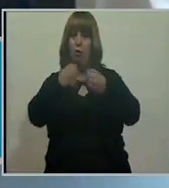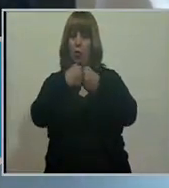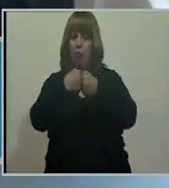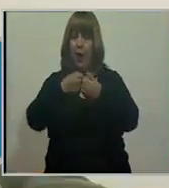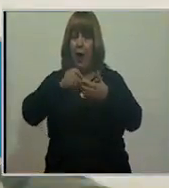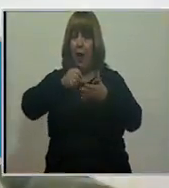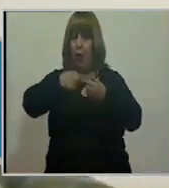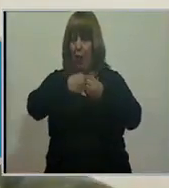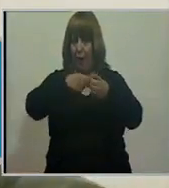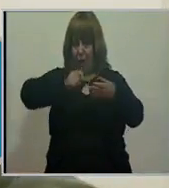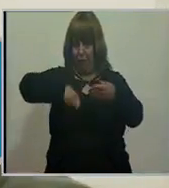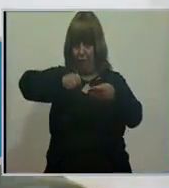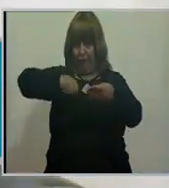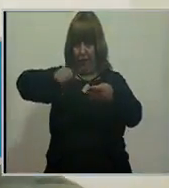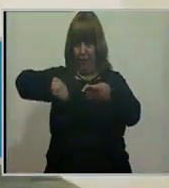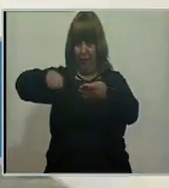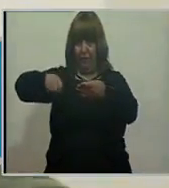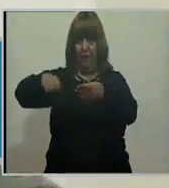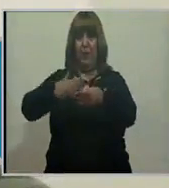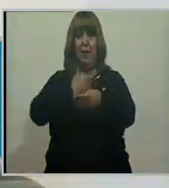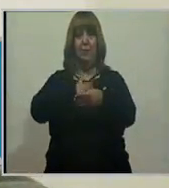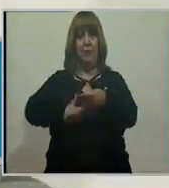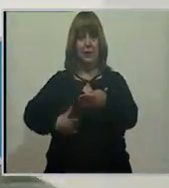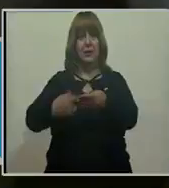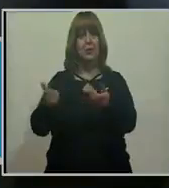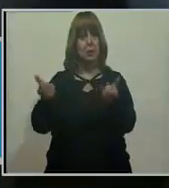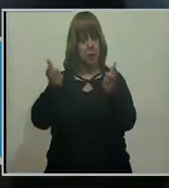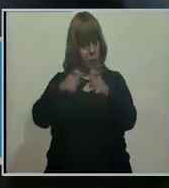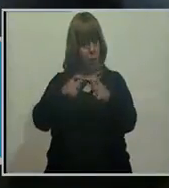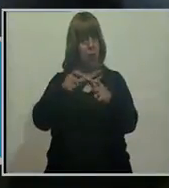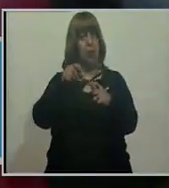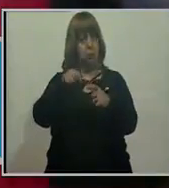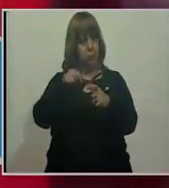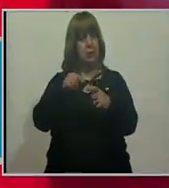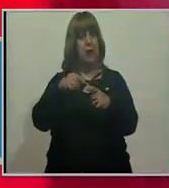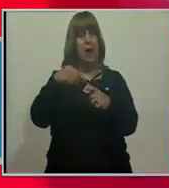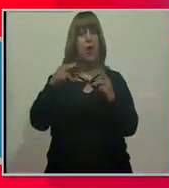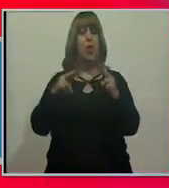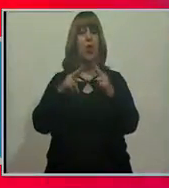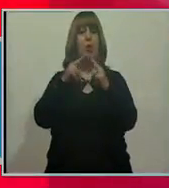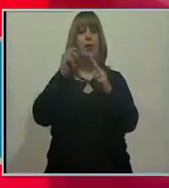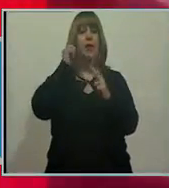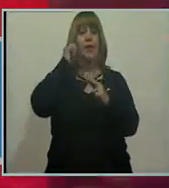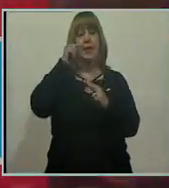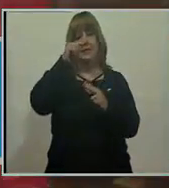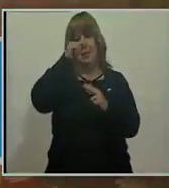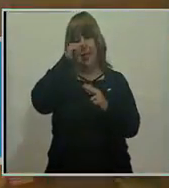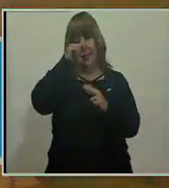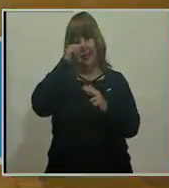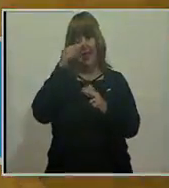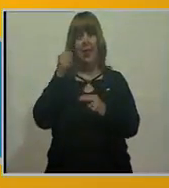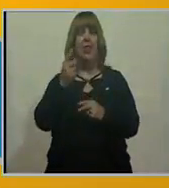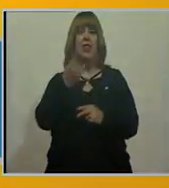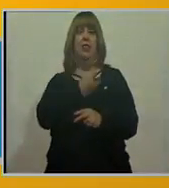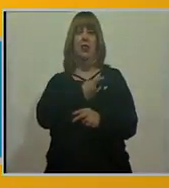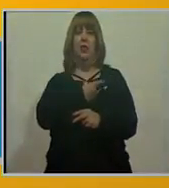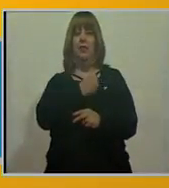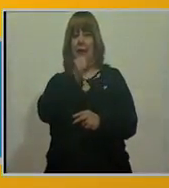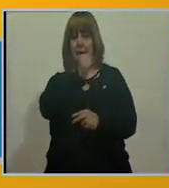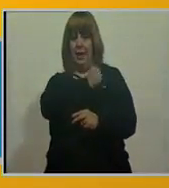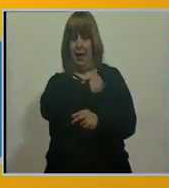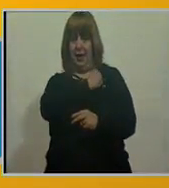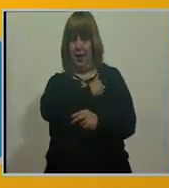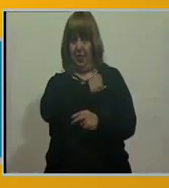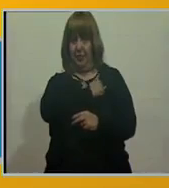el anuncio oficial. No se descarta que el presidente se reúna con la titular del organismo durante la cumbre del G7 en Canadá.